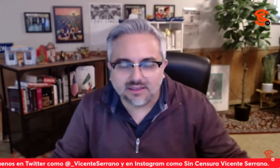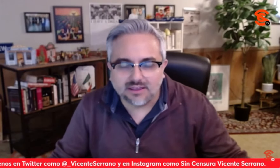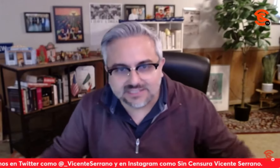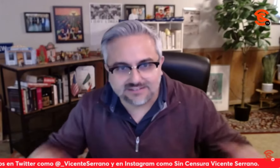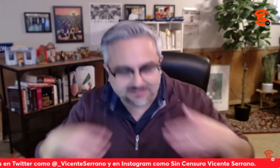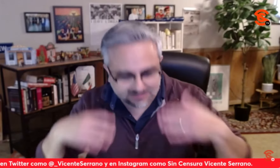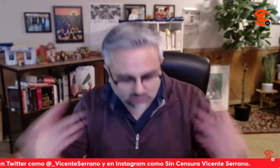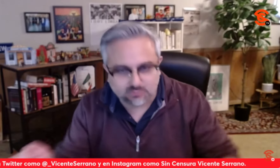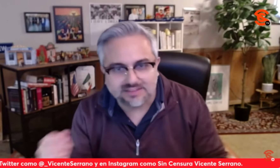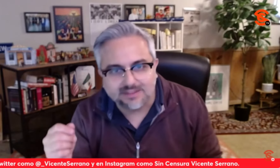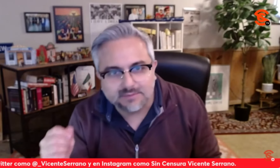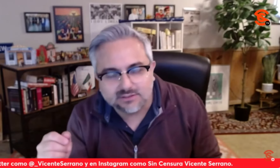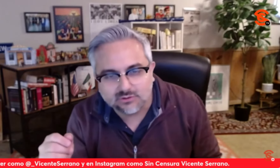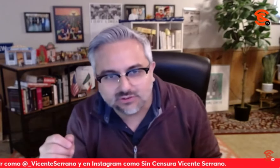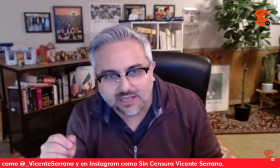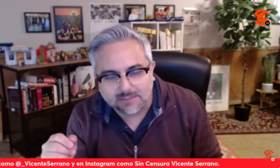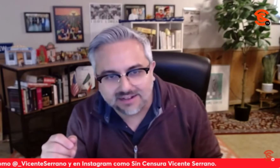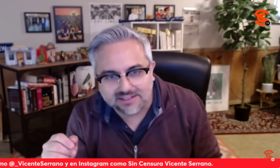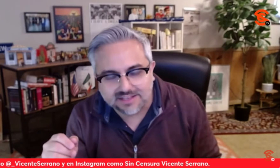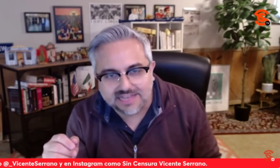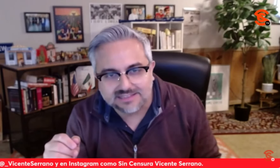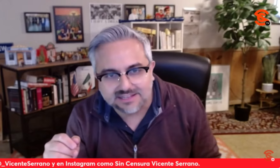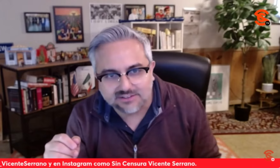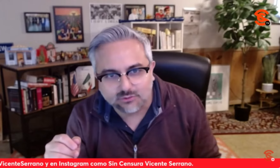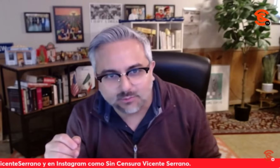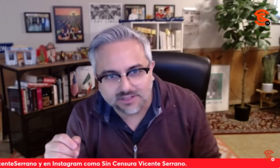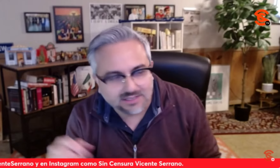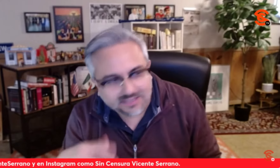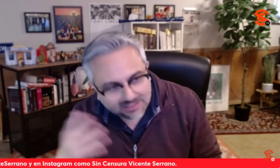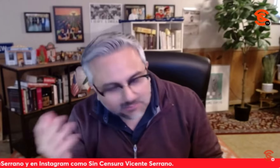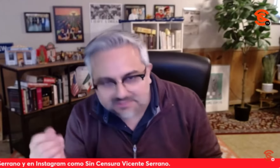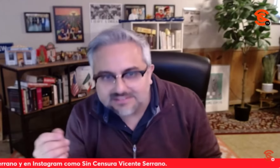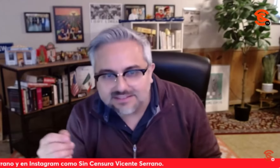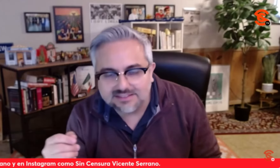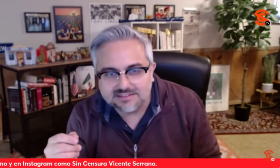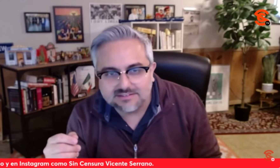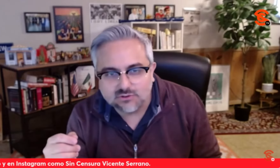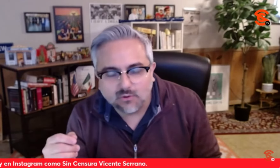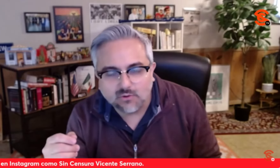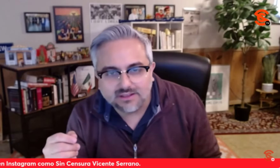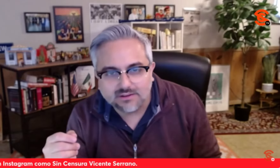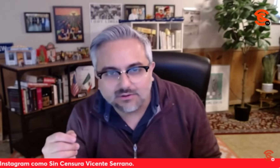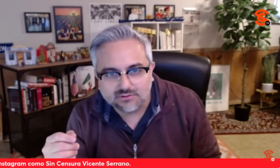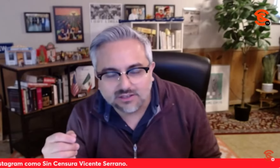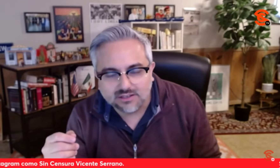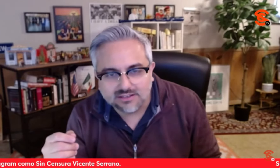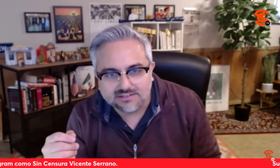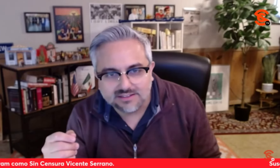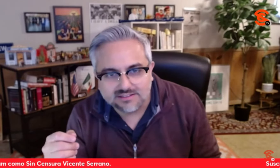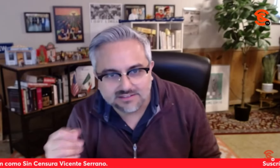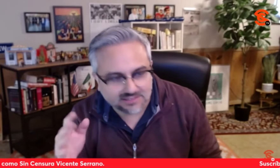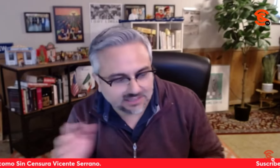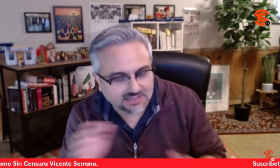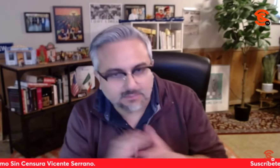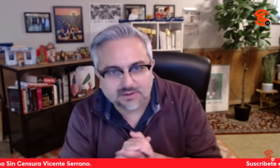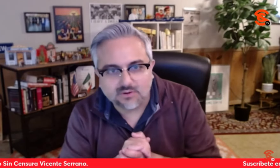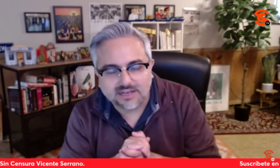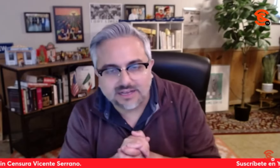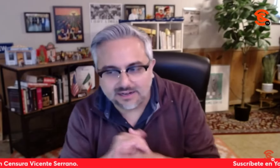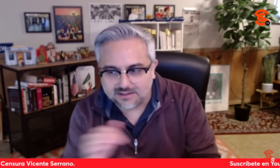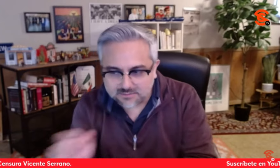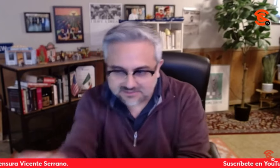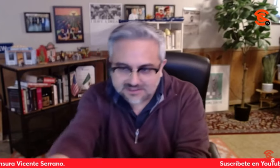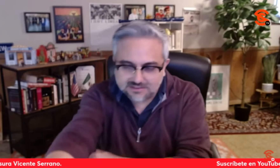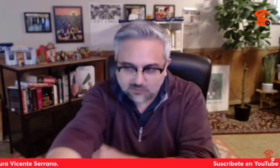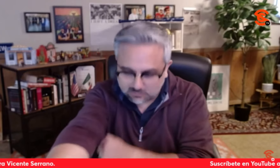hubo muchos planteamientos a manera de cátedra sobre pues, incidentes históricos, incidentes que tienen que ver